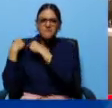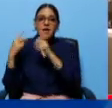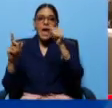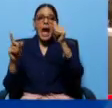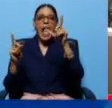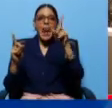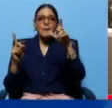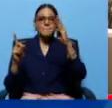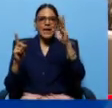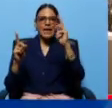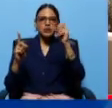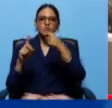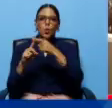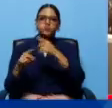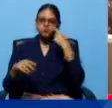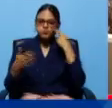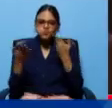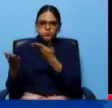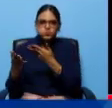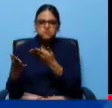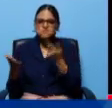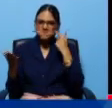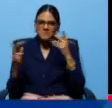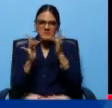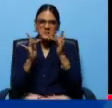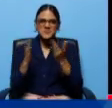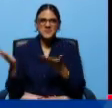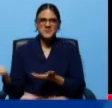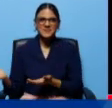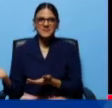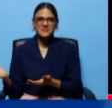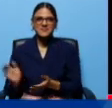Alberto Müller Roja. ¡Adelante, Padrino!